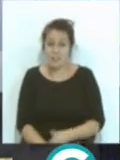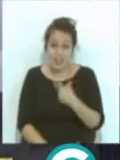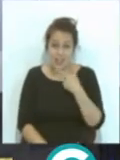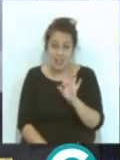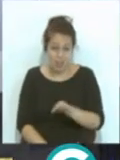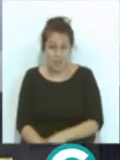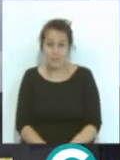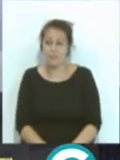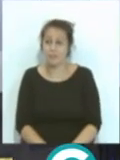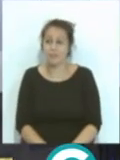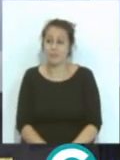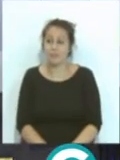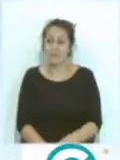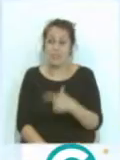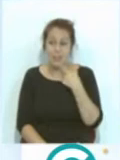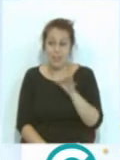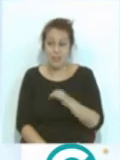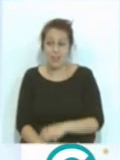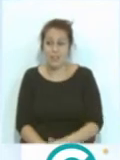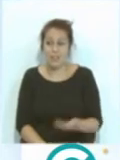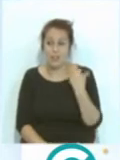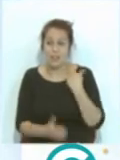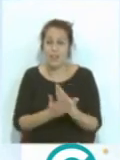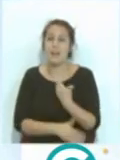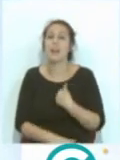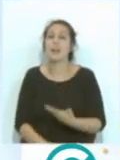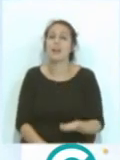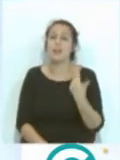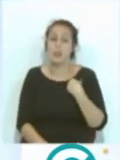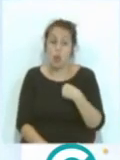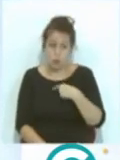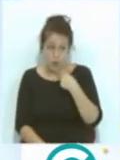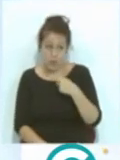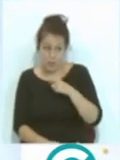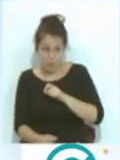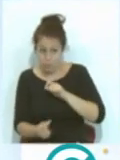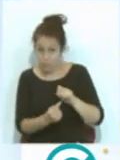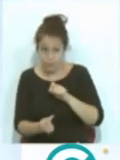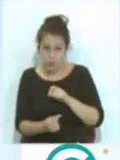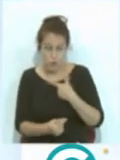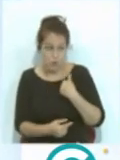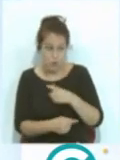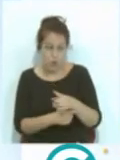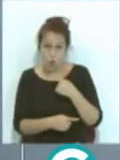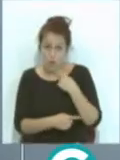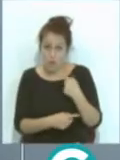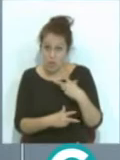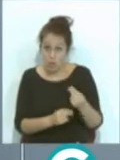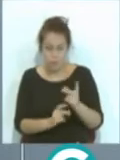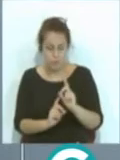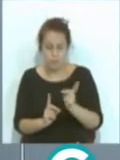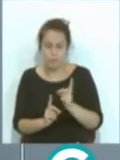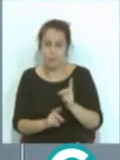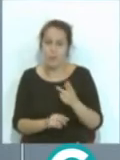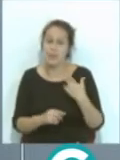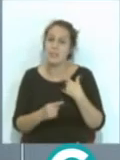Que dice la verdad. Ah, dice la verdad, ahora lo sí, dije. Sí, yo el otro lo día, dije ya el otro día. Dijiste, y yo te rebatí acaso eso, no te lo rebatí, ¿no? Dada